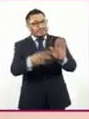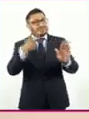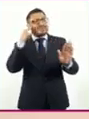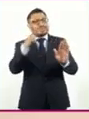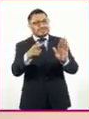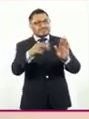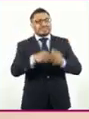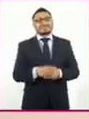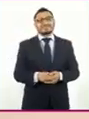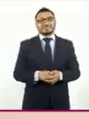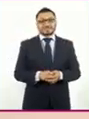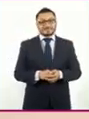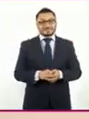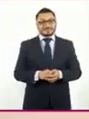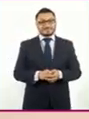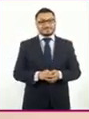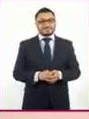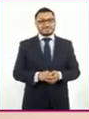observarlo.